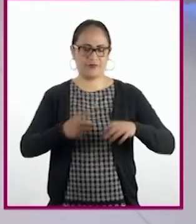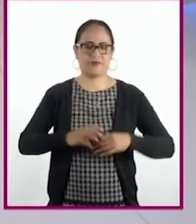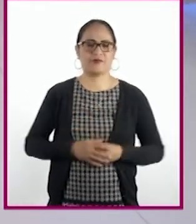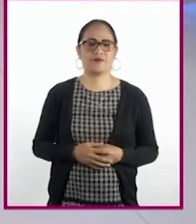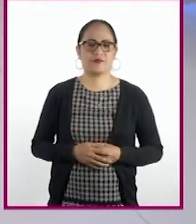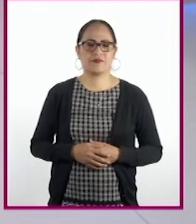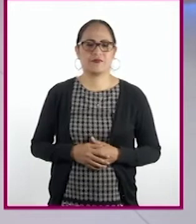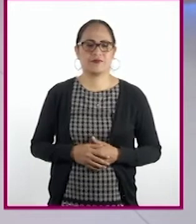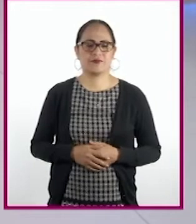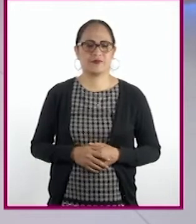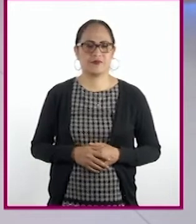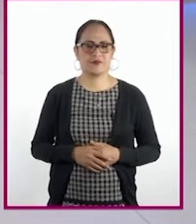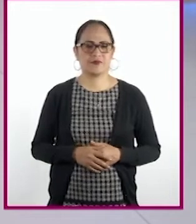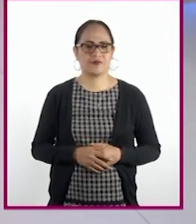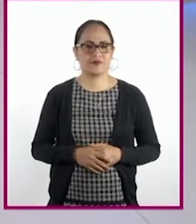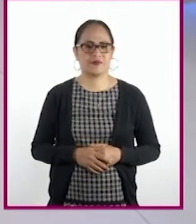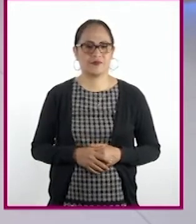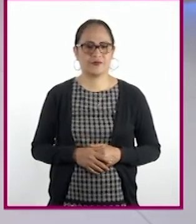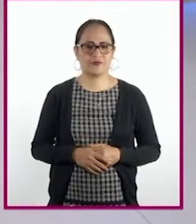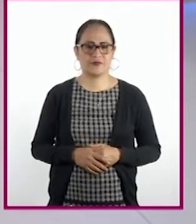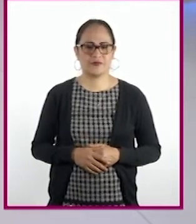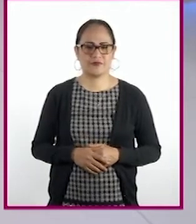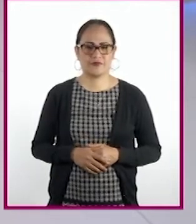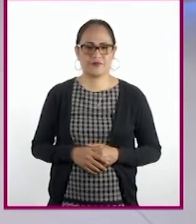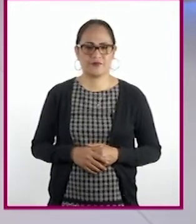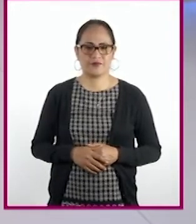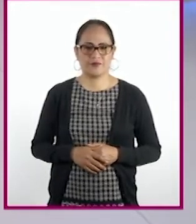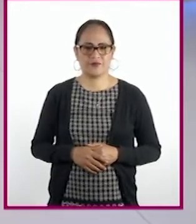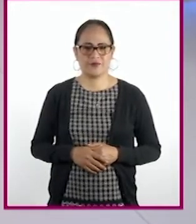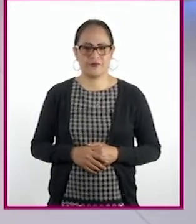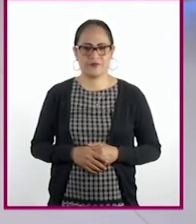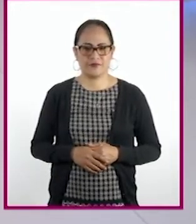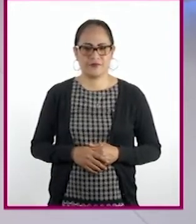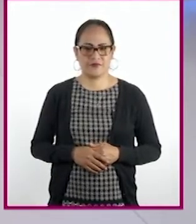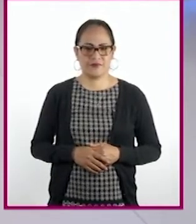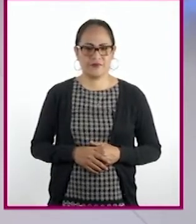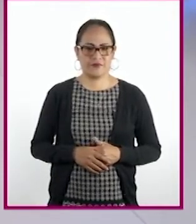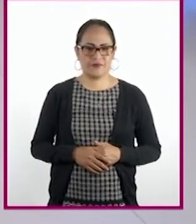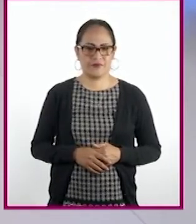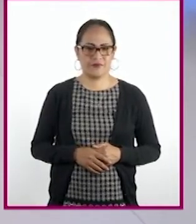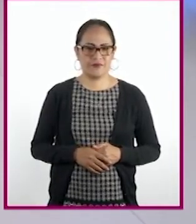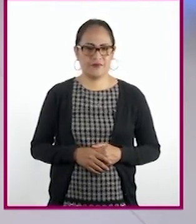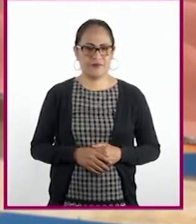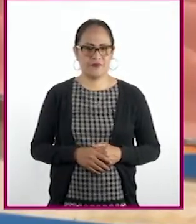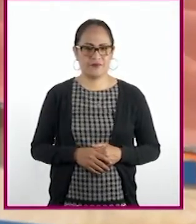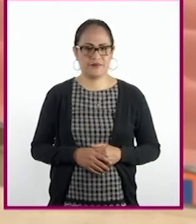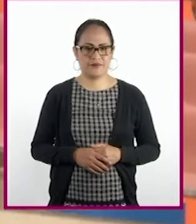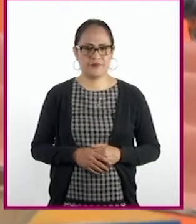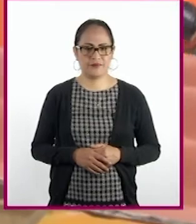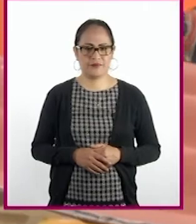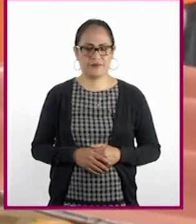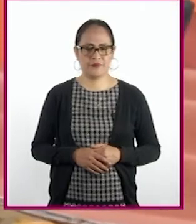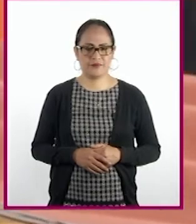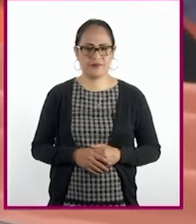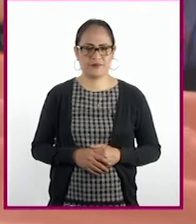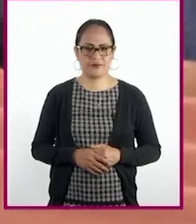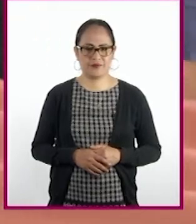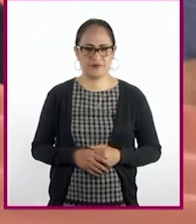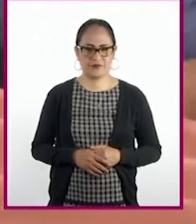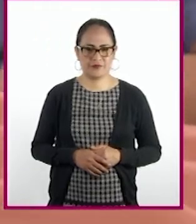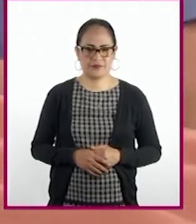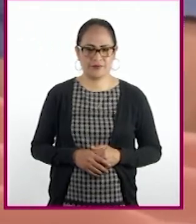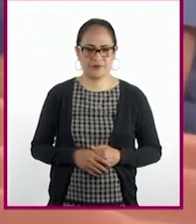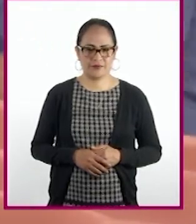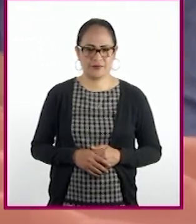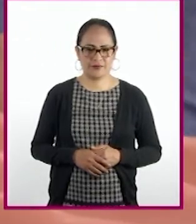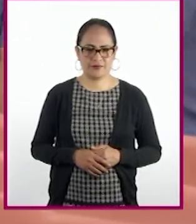¿Qué te parece esta broca? Y aquí está la llave.